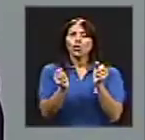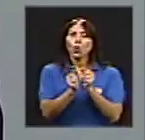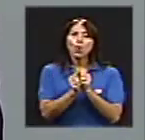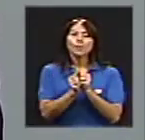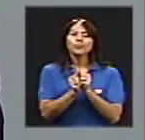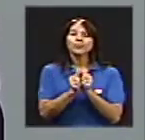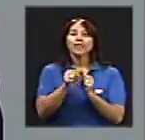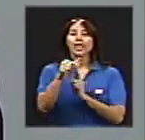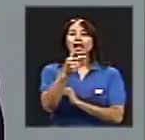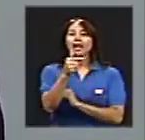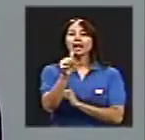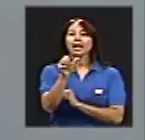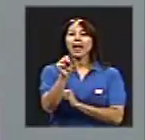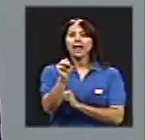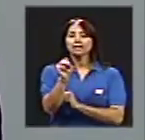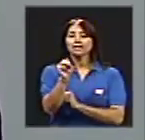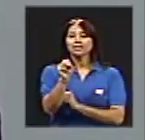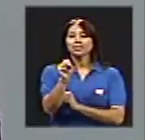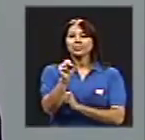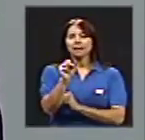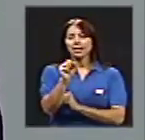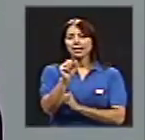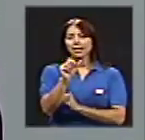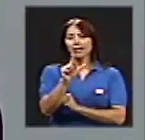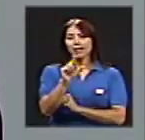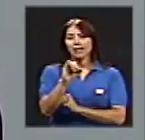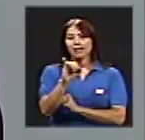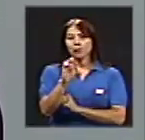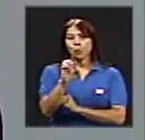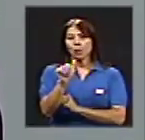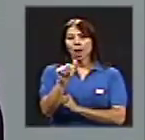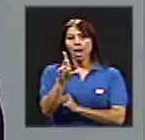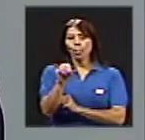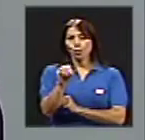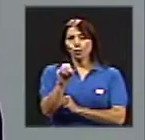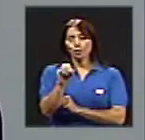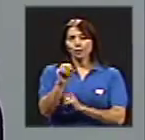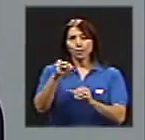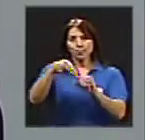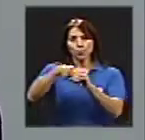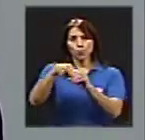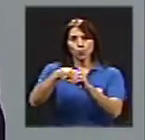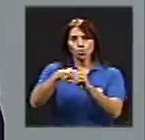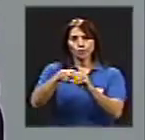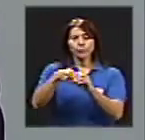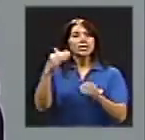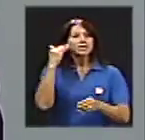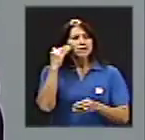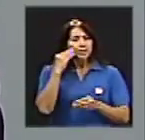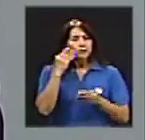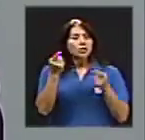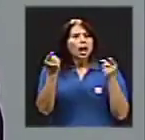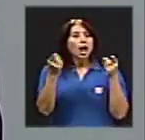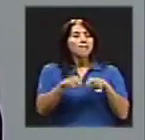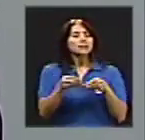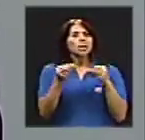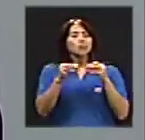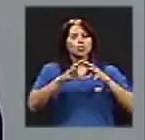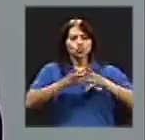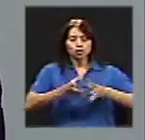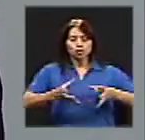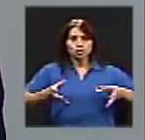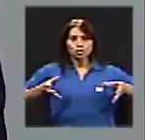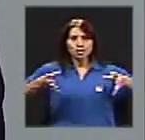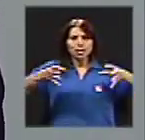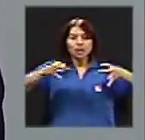gas licuado de petróleo. No es desconocido los accidentes que han ocurrido precisamente por mal manejo de los